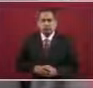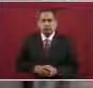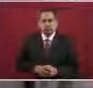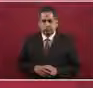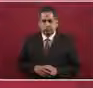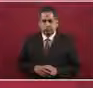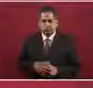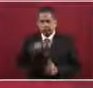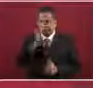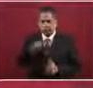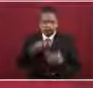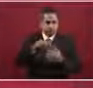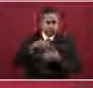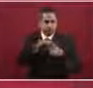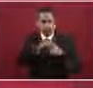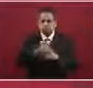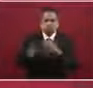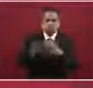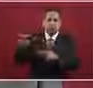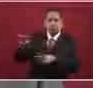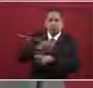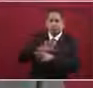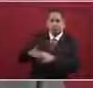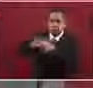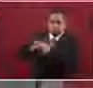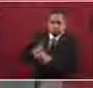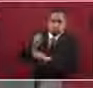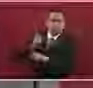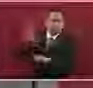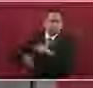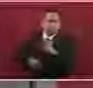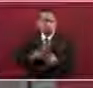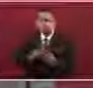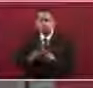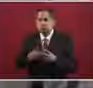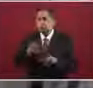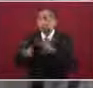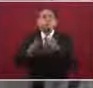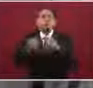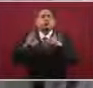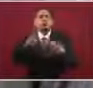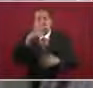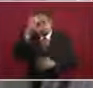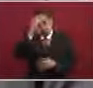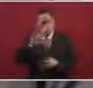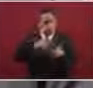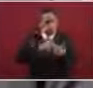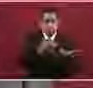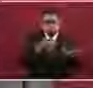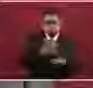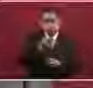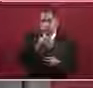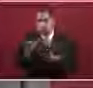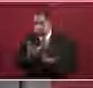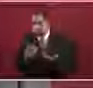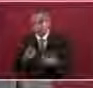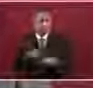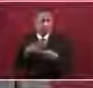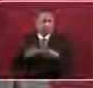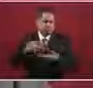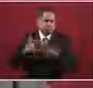lo de la revocación del mandato, el referéndum, el plebiscito, avanzar hacia la